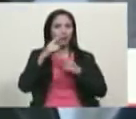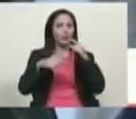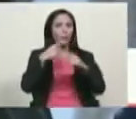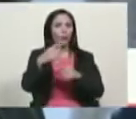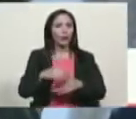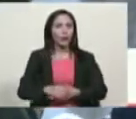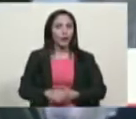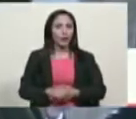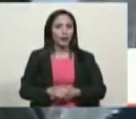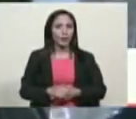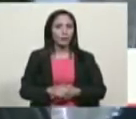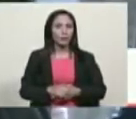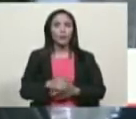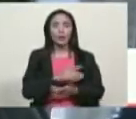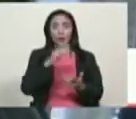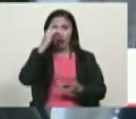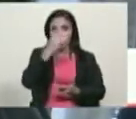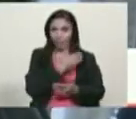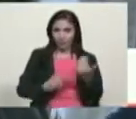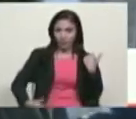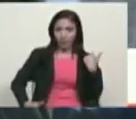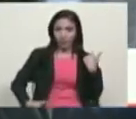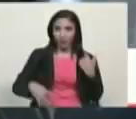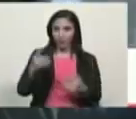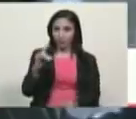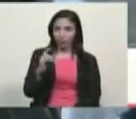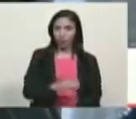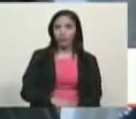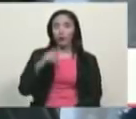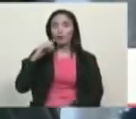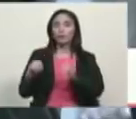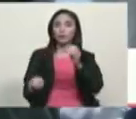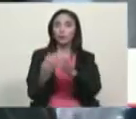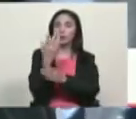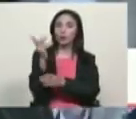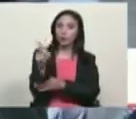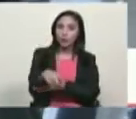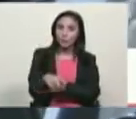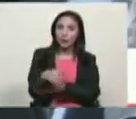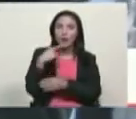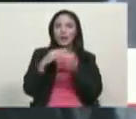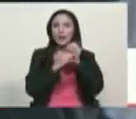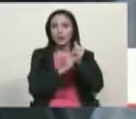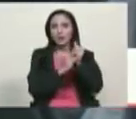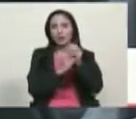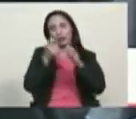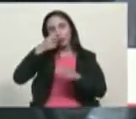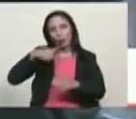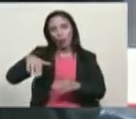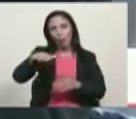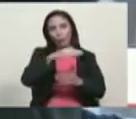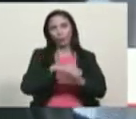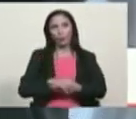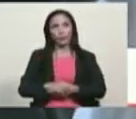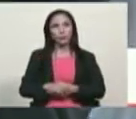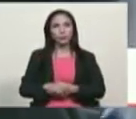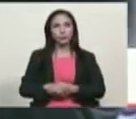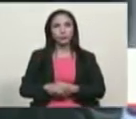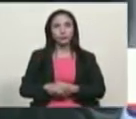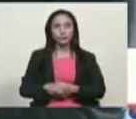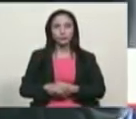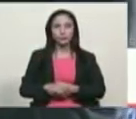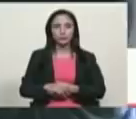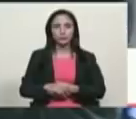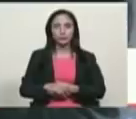tiene un primer evento inicial en México, donde Evo, precisamente, es fundador como líder, como líder y activista